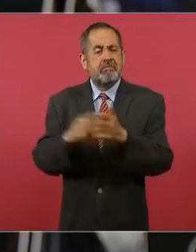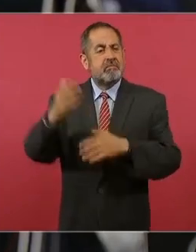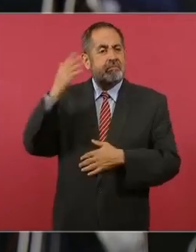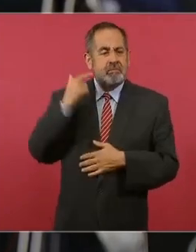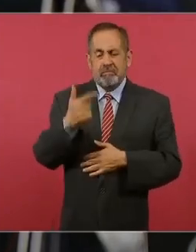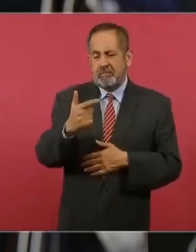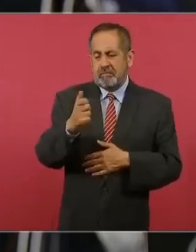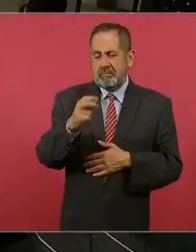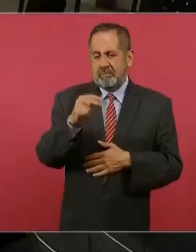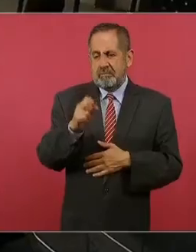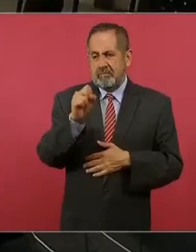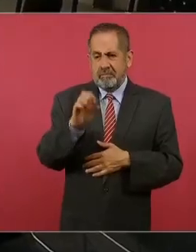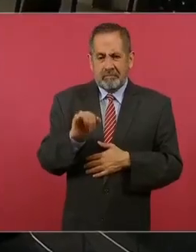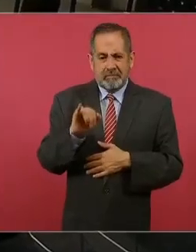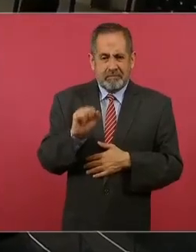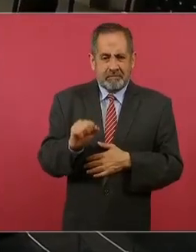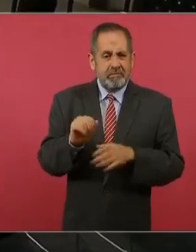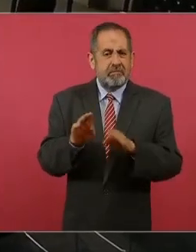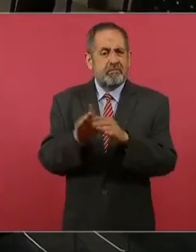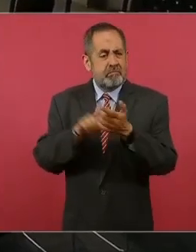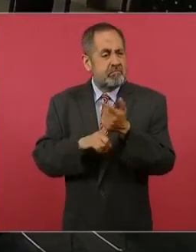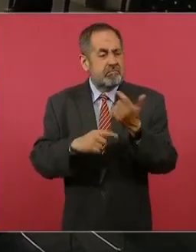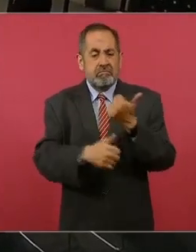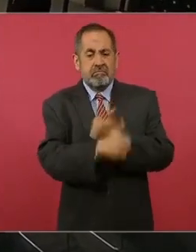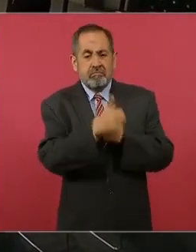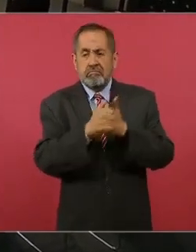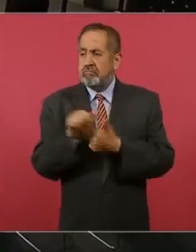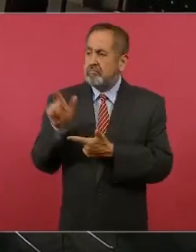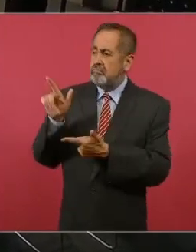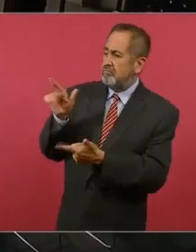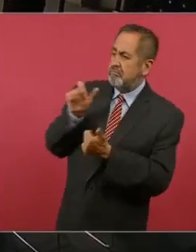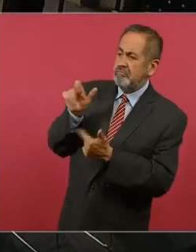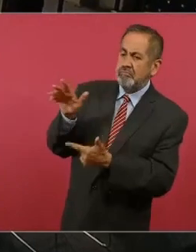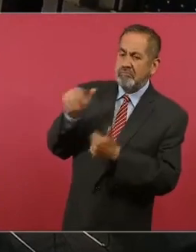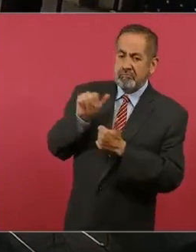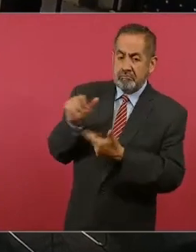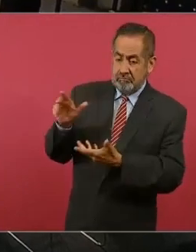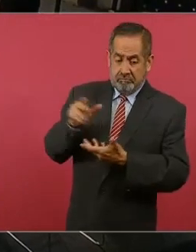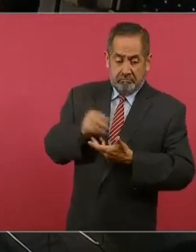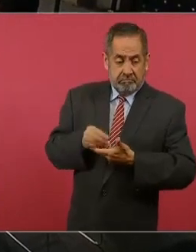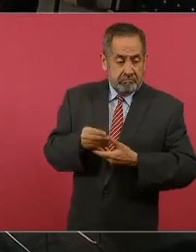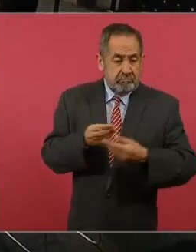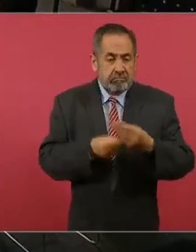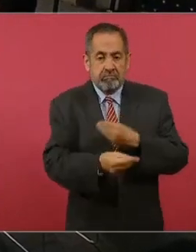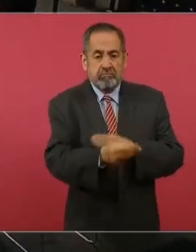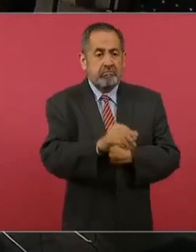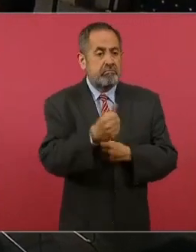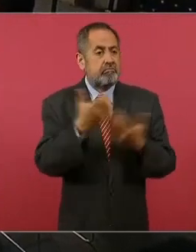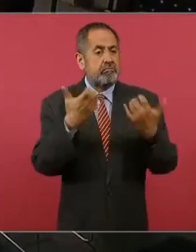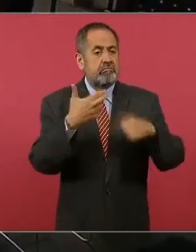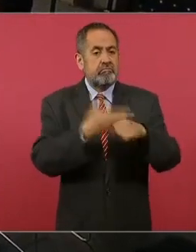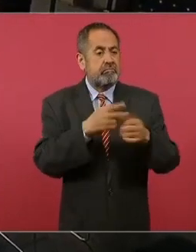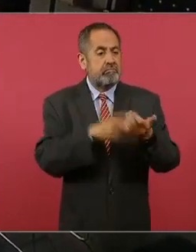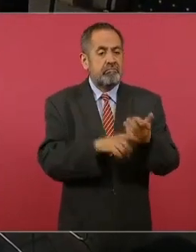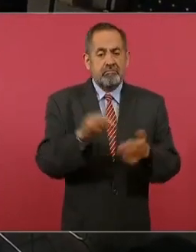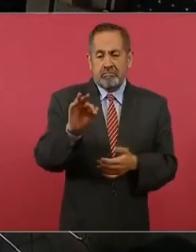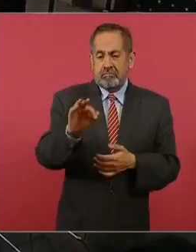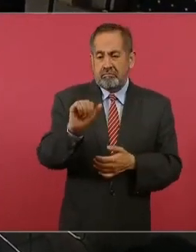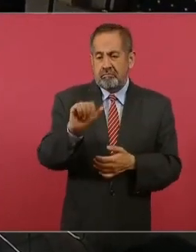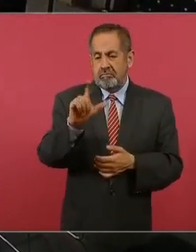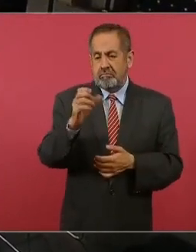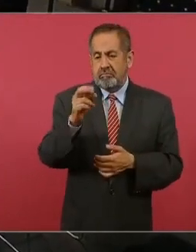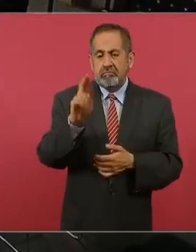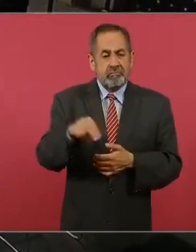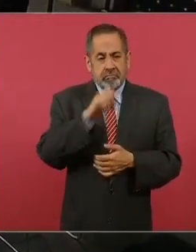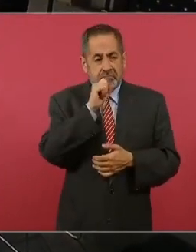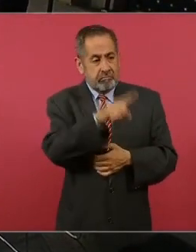Genesis Healthcare, y concursa, cobra al gobierno, pero después de eso se transfieren a otra empresa que se llama Falcón, que también igual